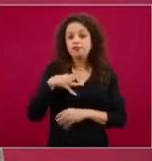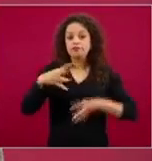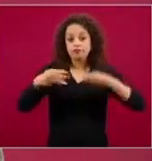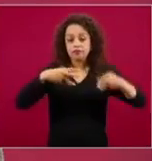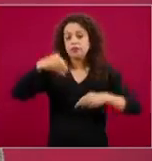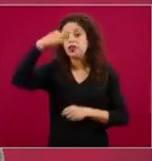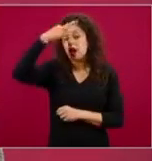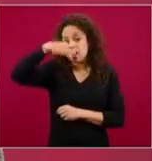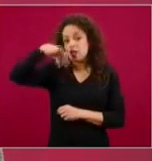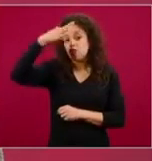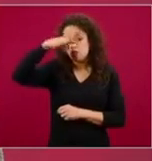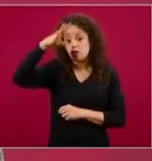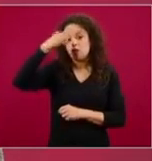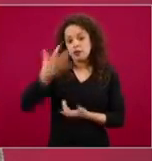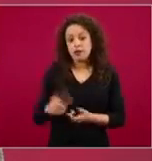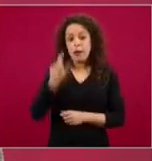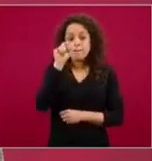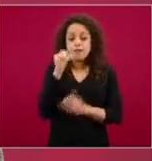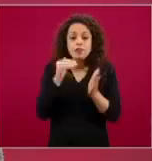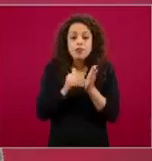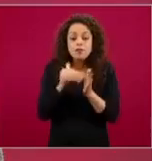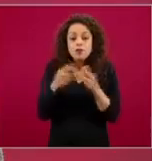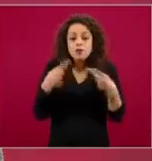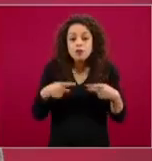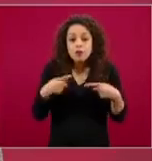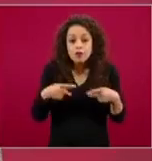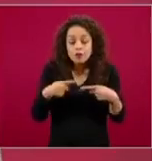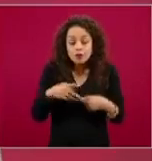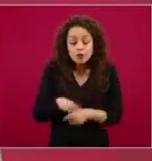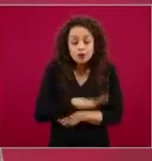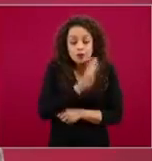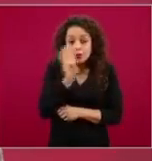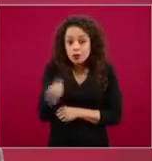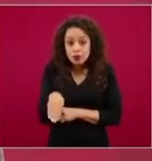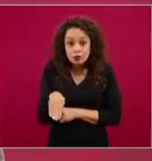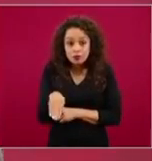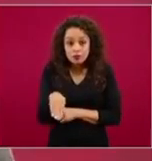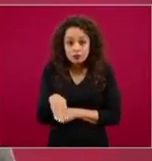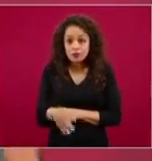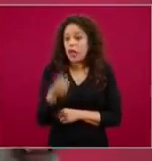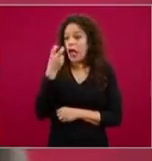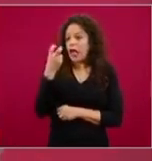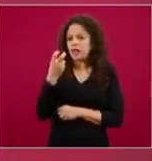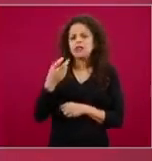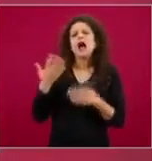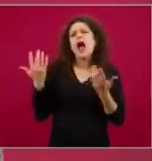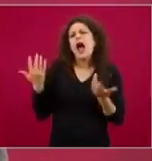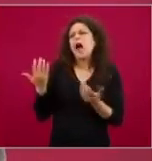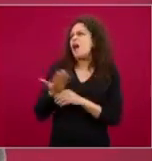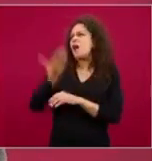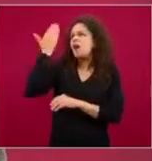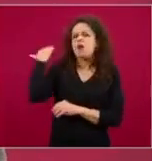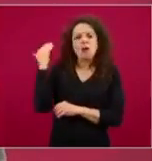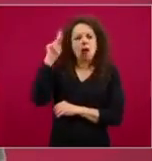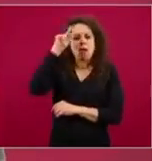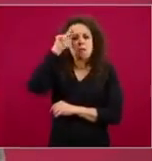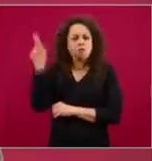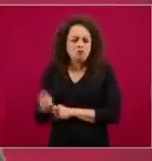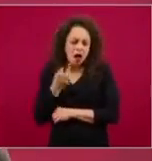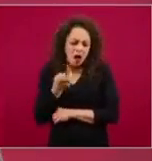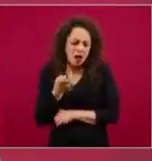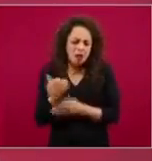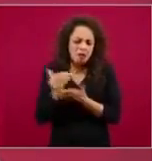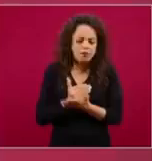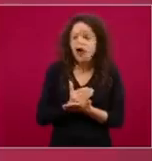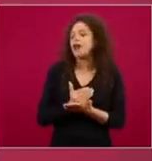fallecieron 20 millones de personas. Y no es consuelo, no se trata de pensar, bueno, menos mal que esta fue menor. Se